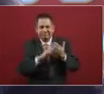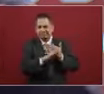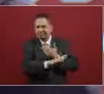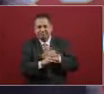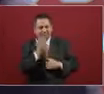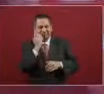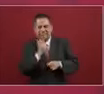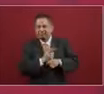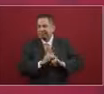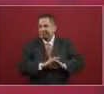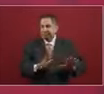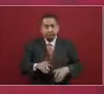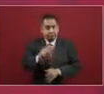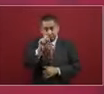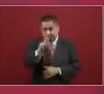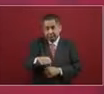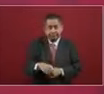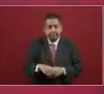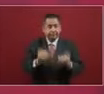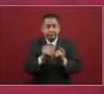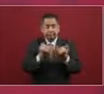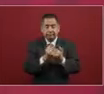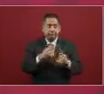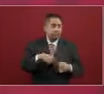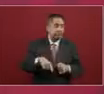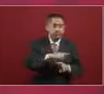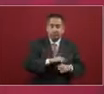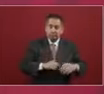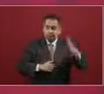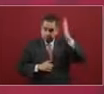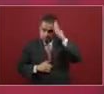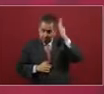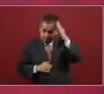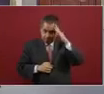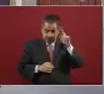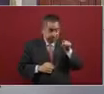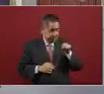Entonces, es el mismo caso de los líderes